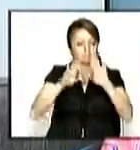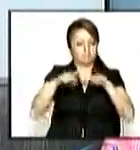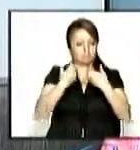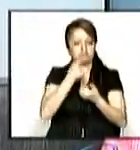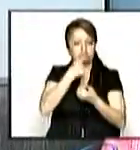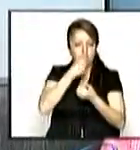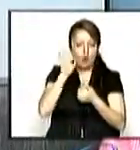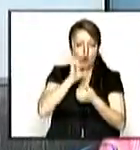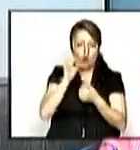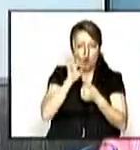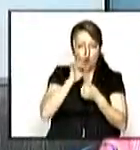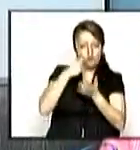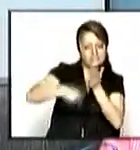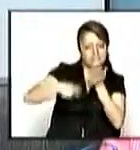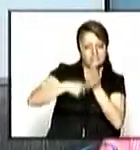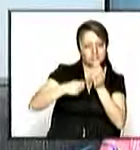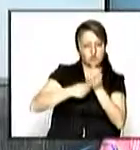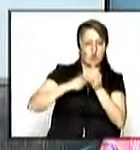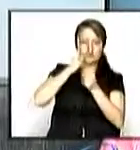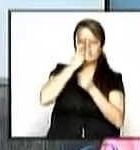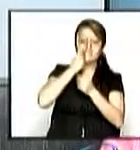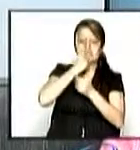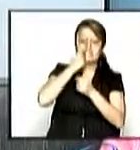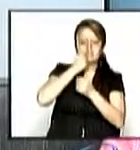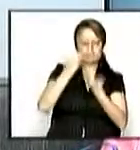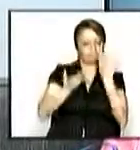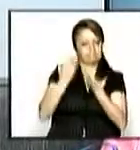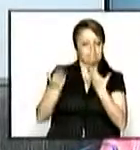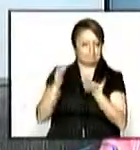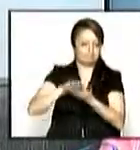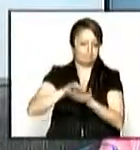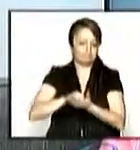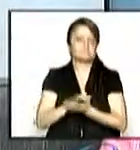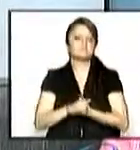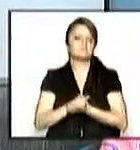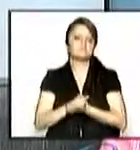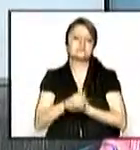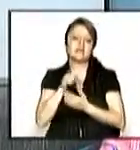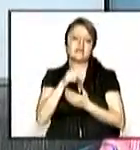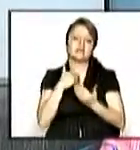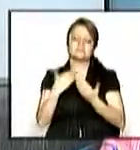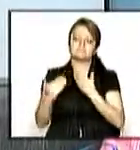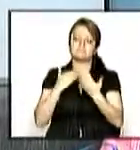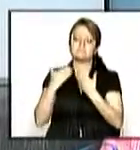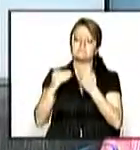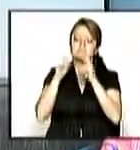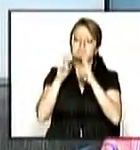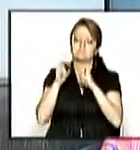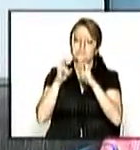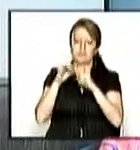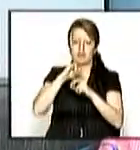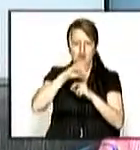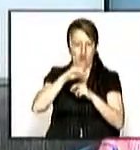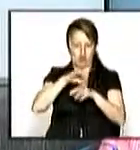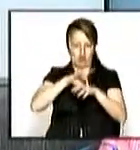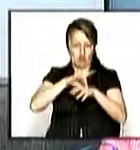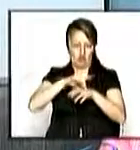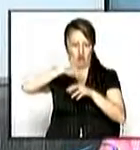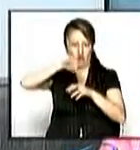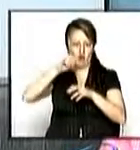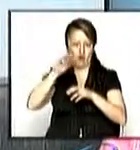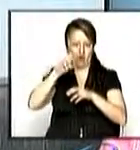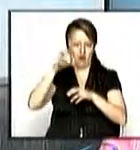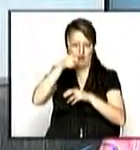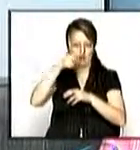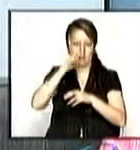perfil de paciente. Hoy vamos a hablar con la doctora Adriana y también vamos a estar aquí socializando el tema con el doctor Jorge Enrique, cómo